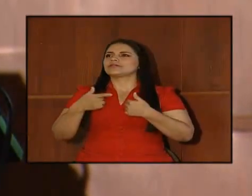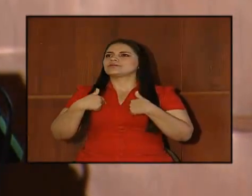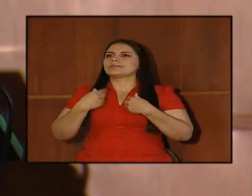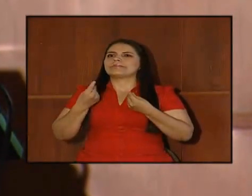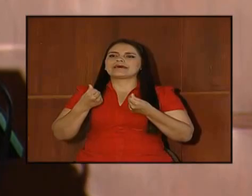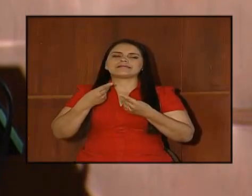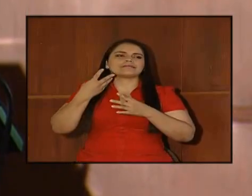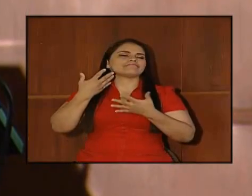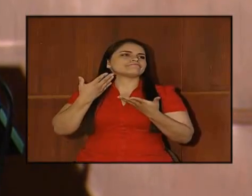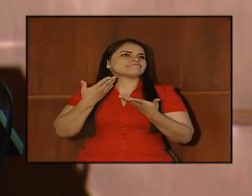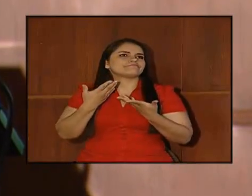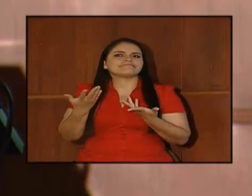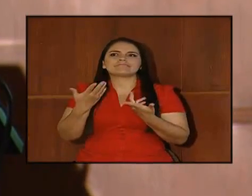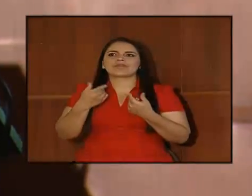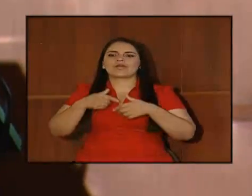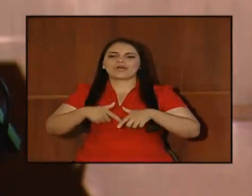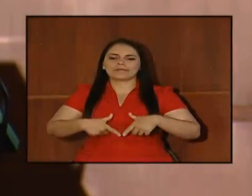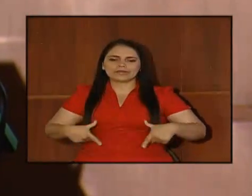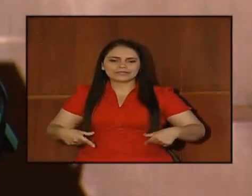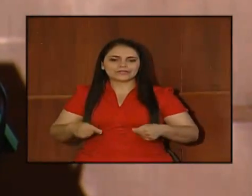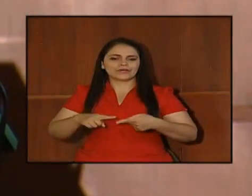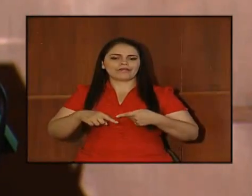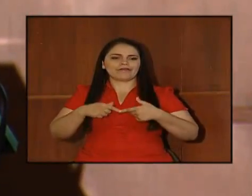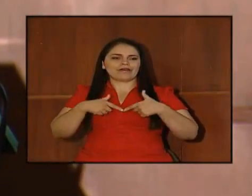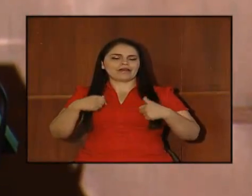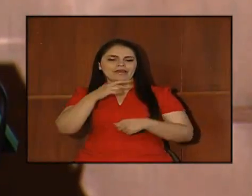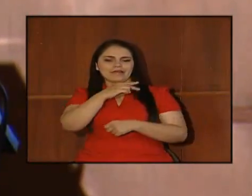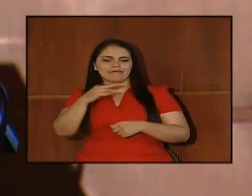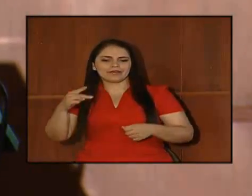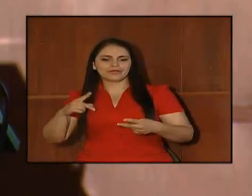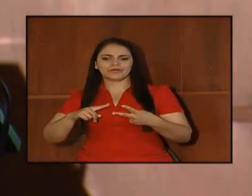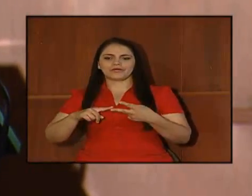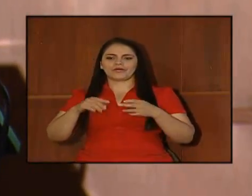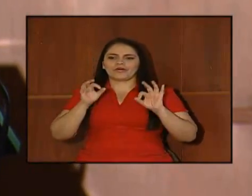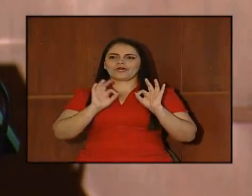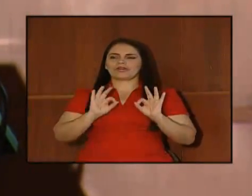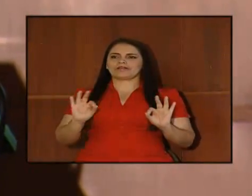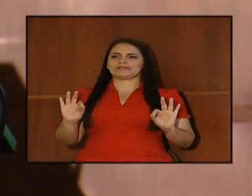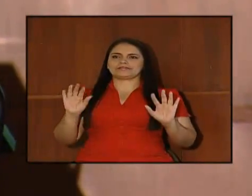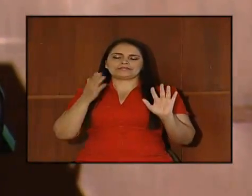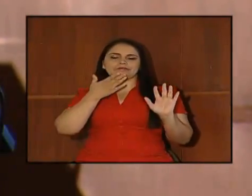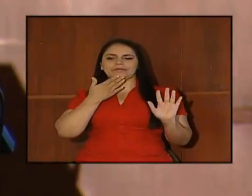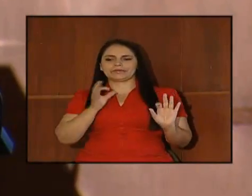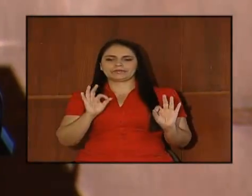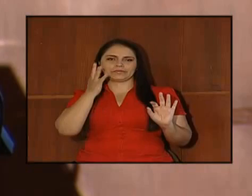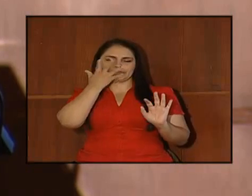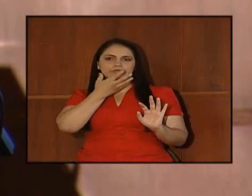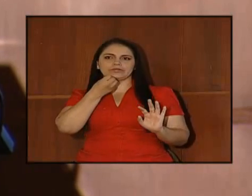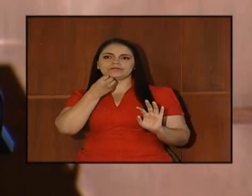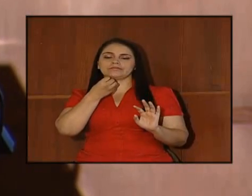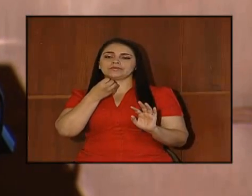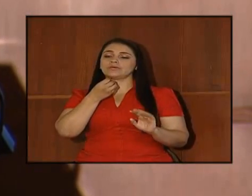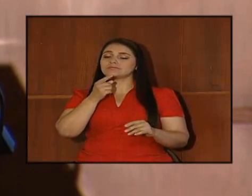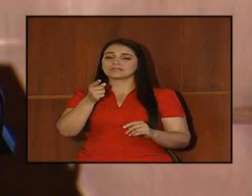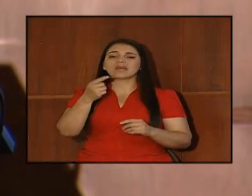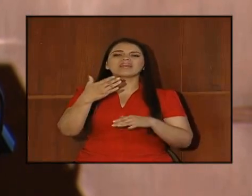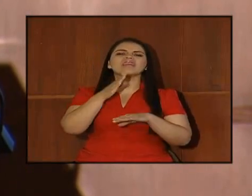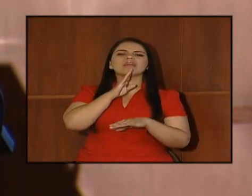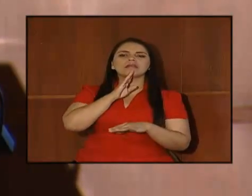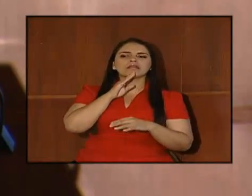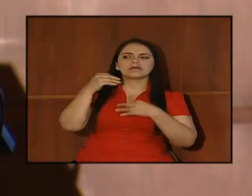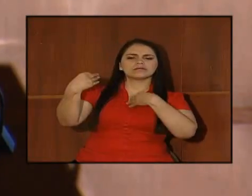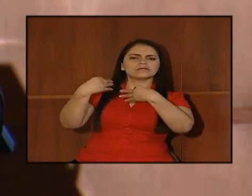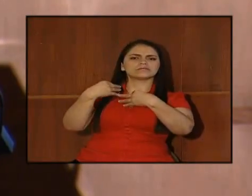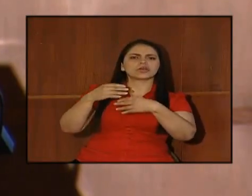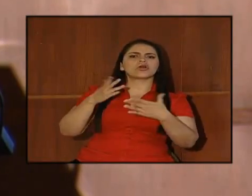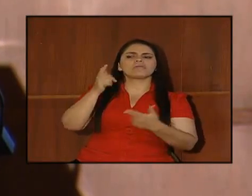la plata de donde sea para poder comprarse el mejor vestidito de baño, la mejor salidita de baño, pero nadie nos prepara